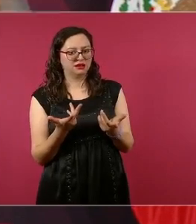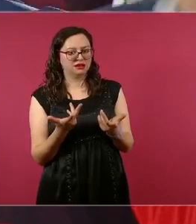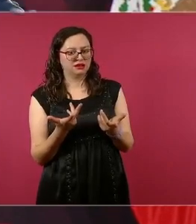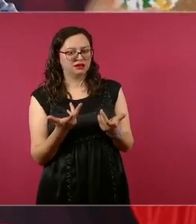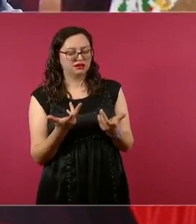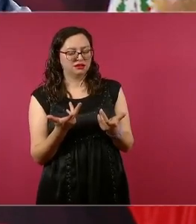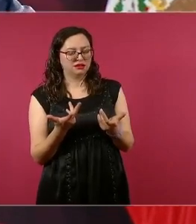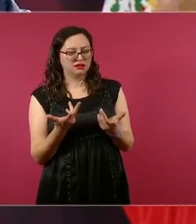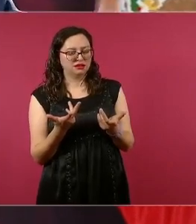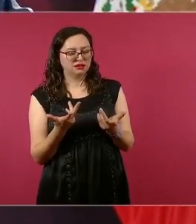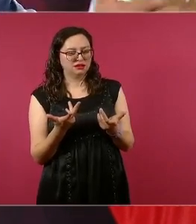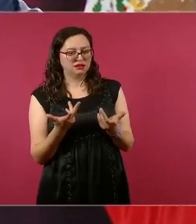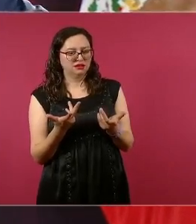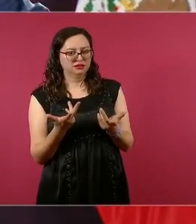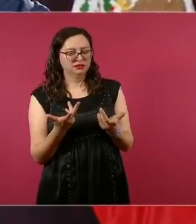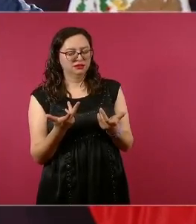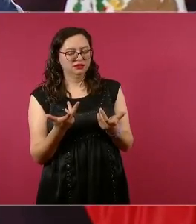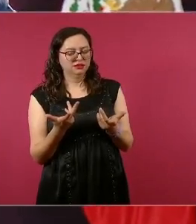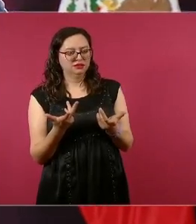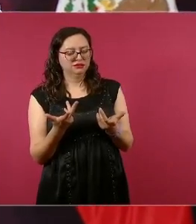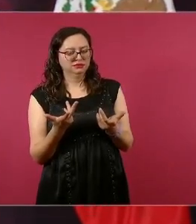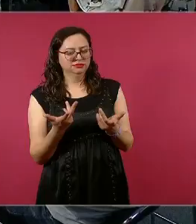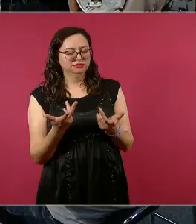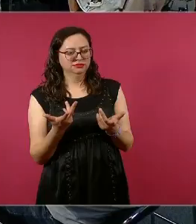el que optaran